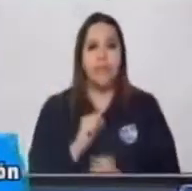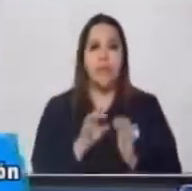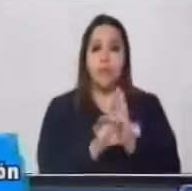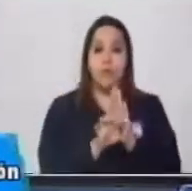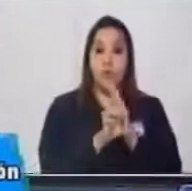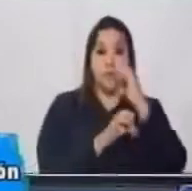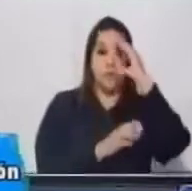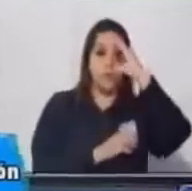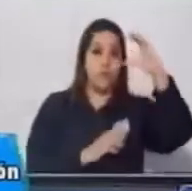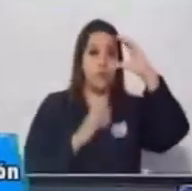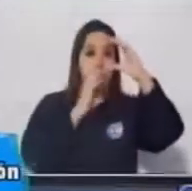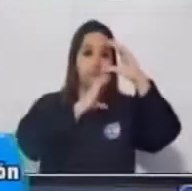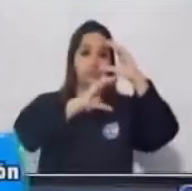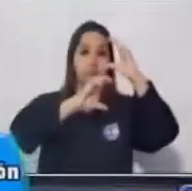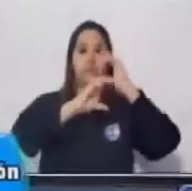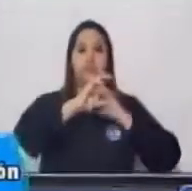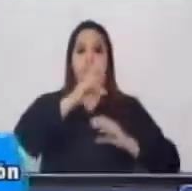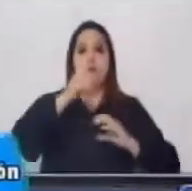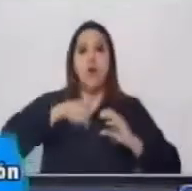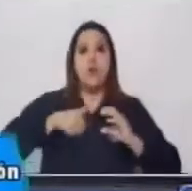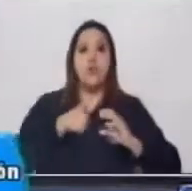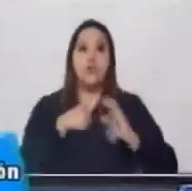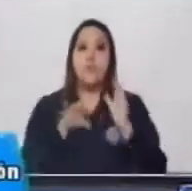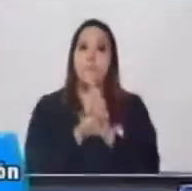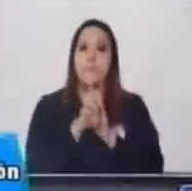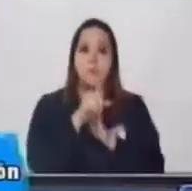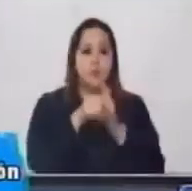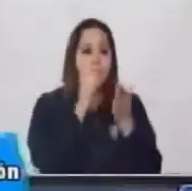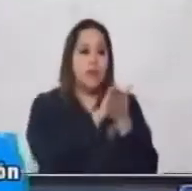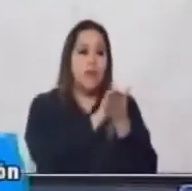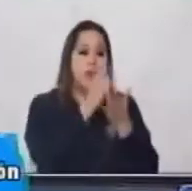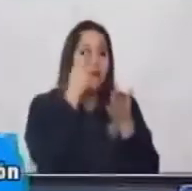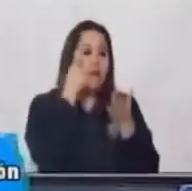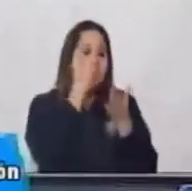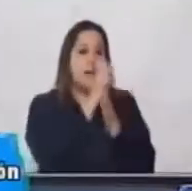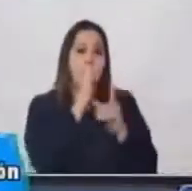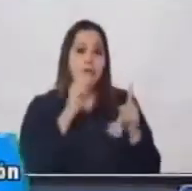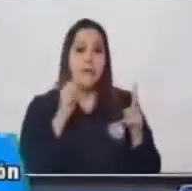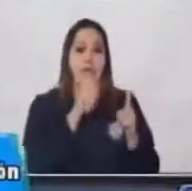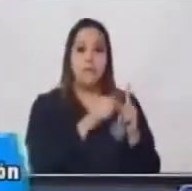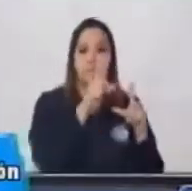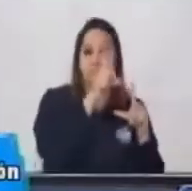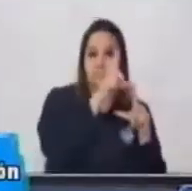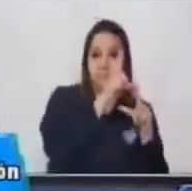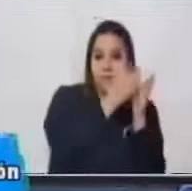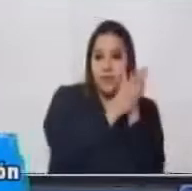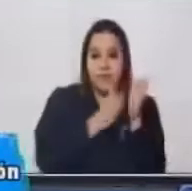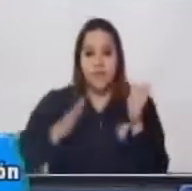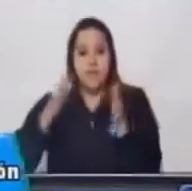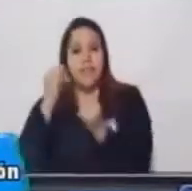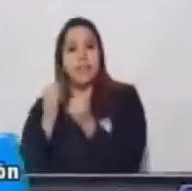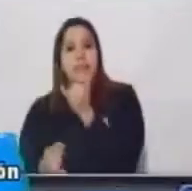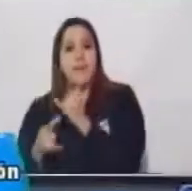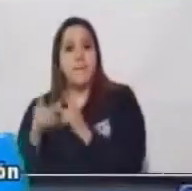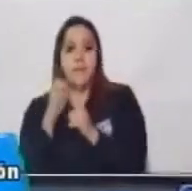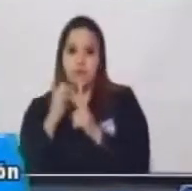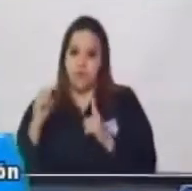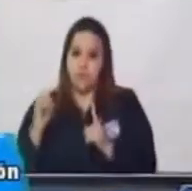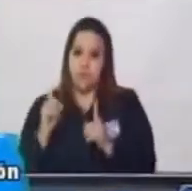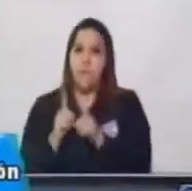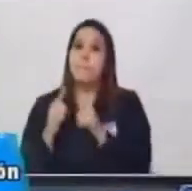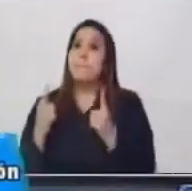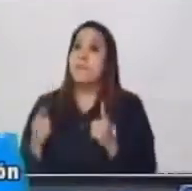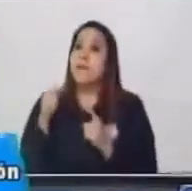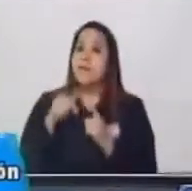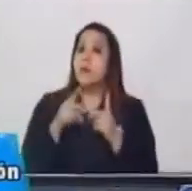dar cuenta que a la hora de leer, tu entonación te va a indicar dónde tiene que terminar esa oración. Pero como la oración es un